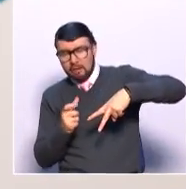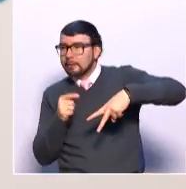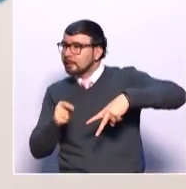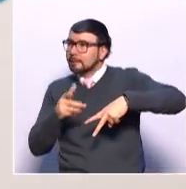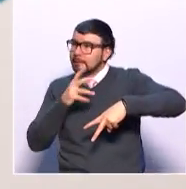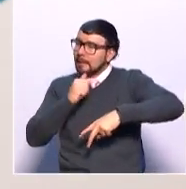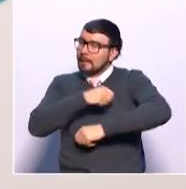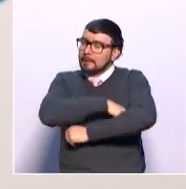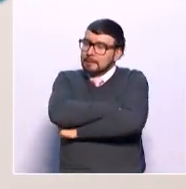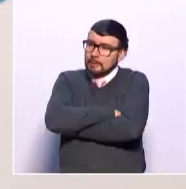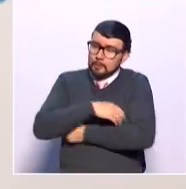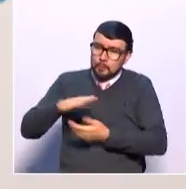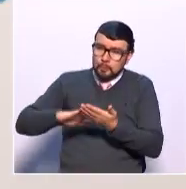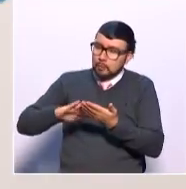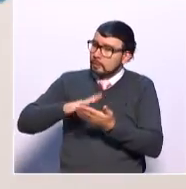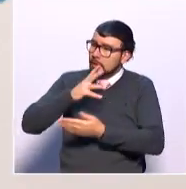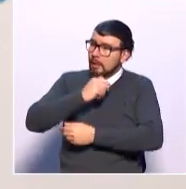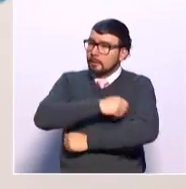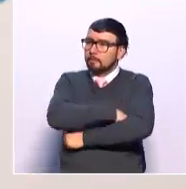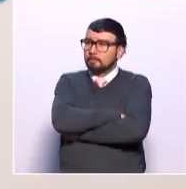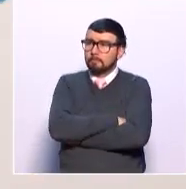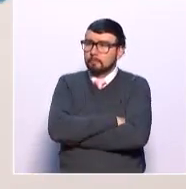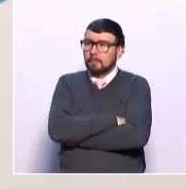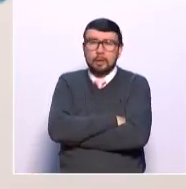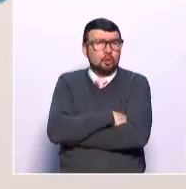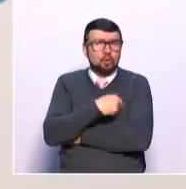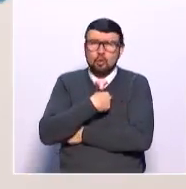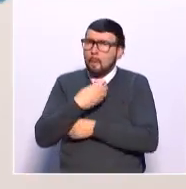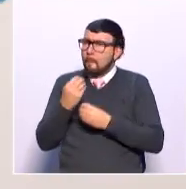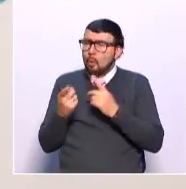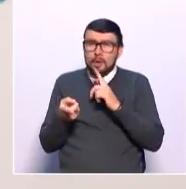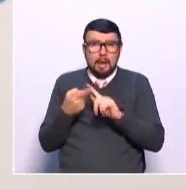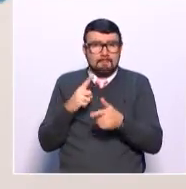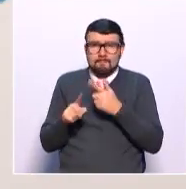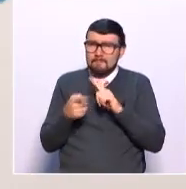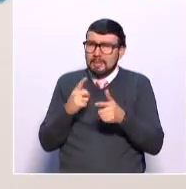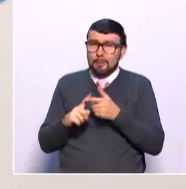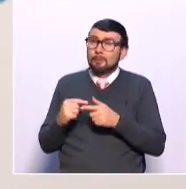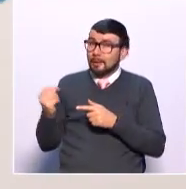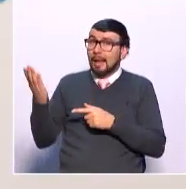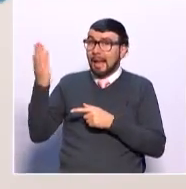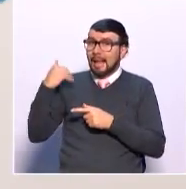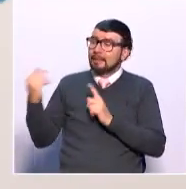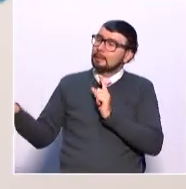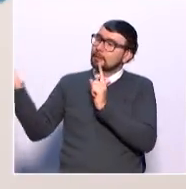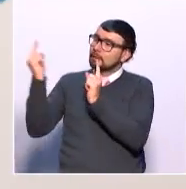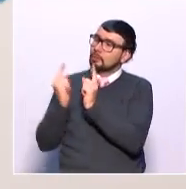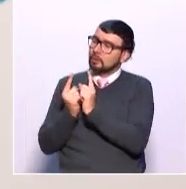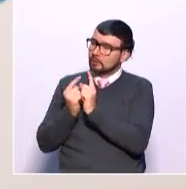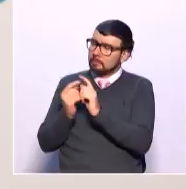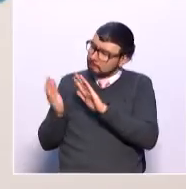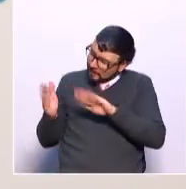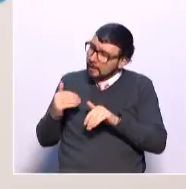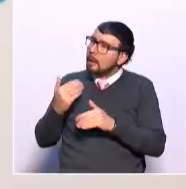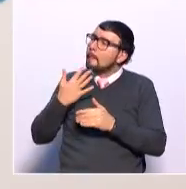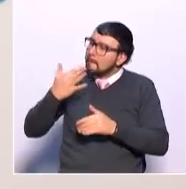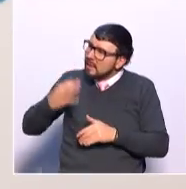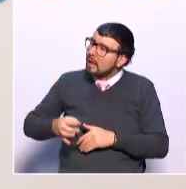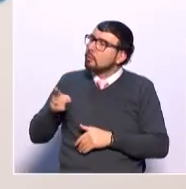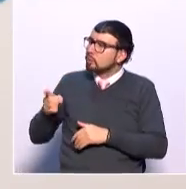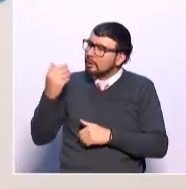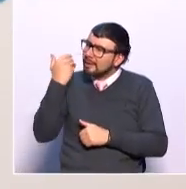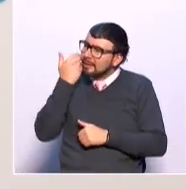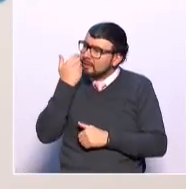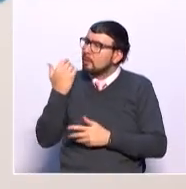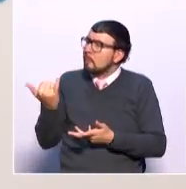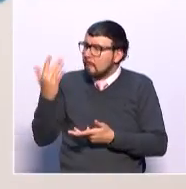y entonces una vez yo me hice muy amigo la señora porque yo la tuve acá en un programa y yo dije no dígame la verdad que lo que le pasa